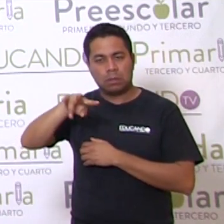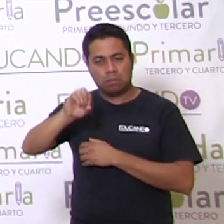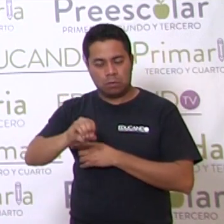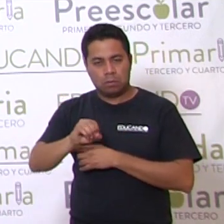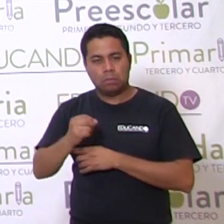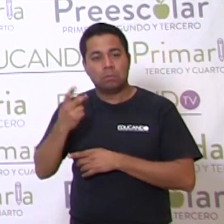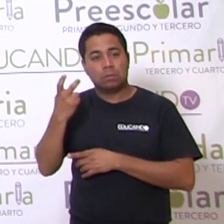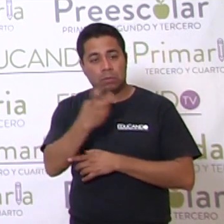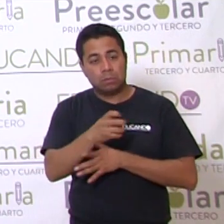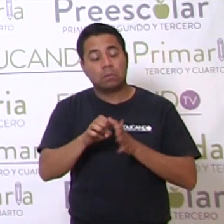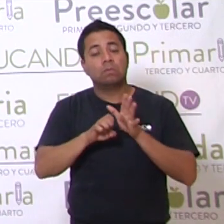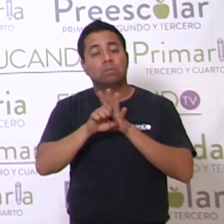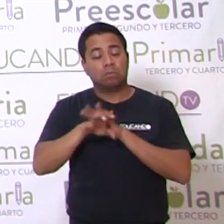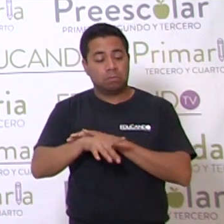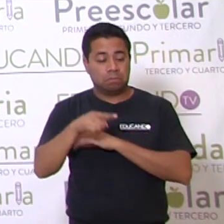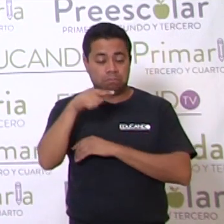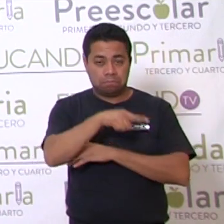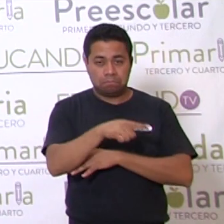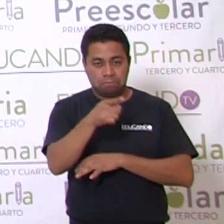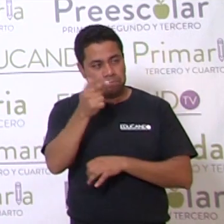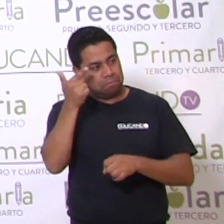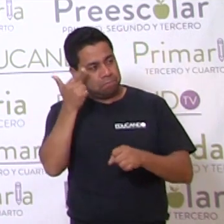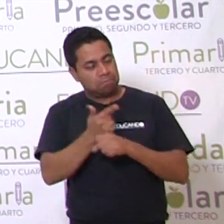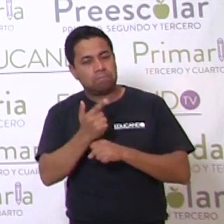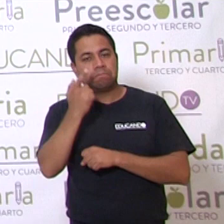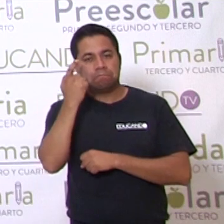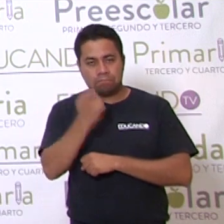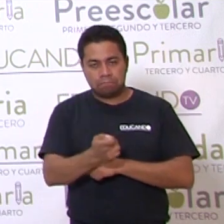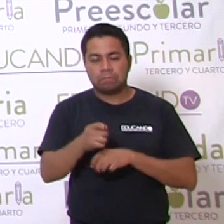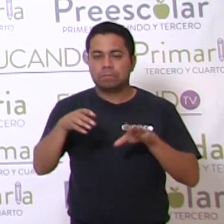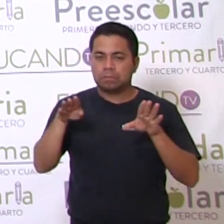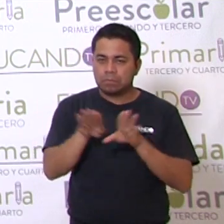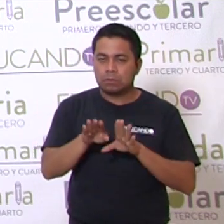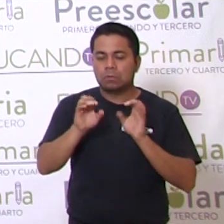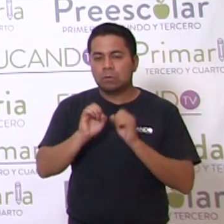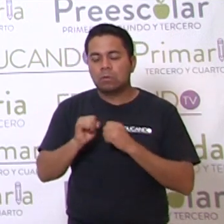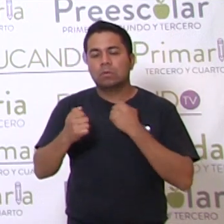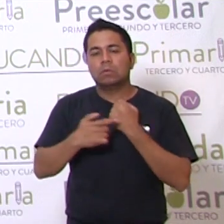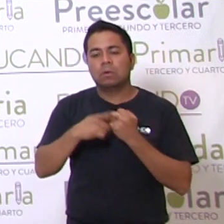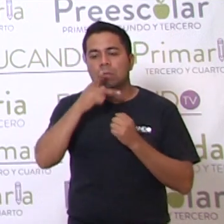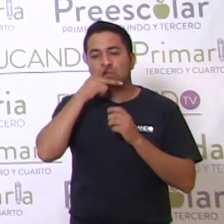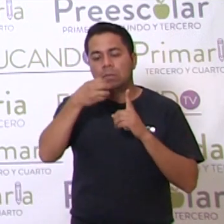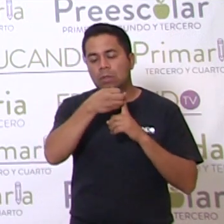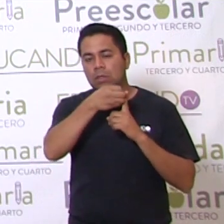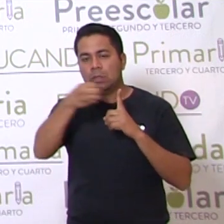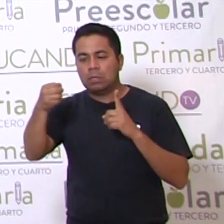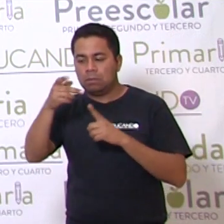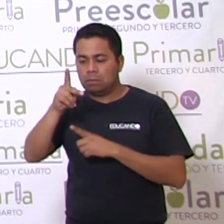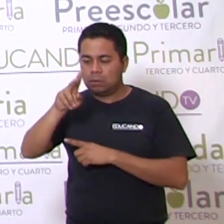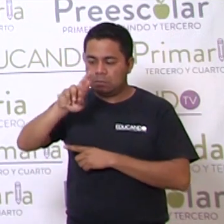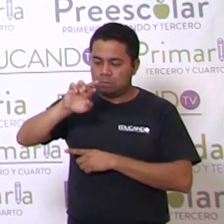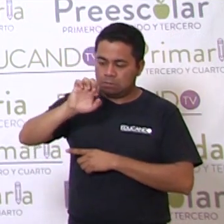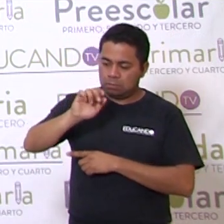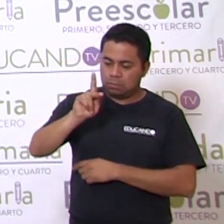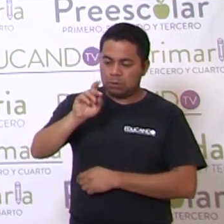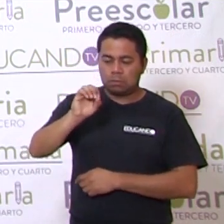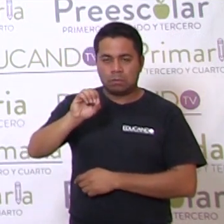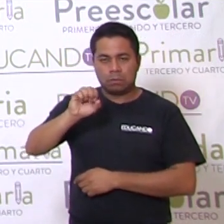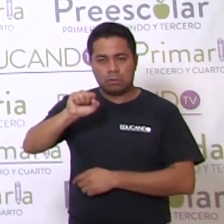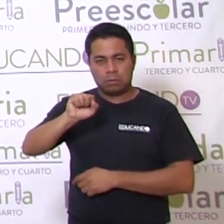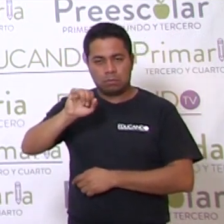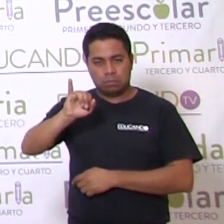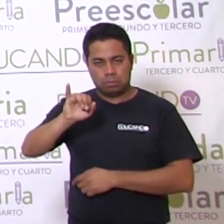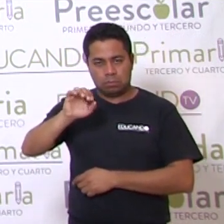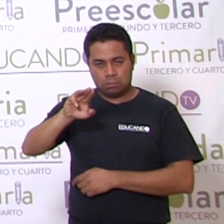Esta es la parte en que tú te vas a dar cuenta cómo las frases preposicionales van a estar formadas por